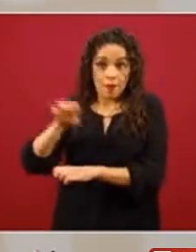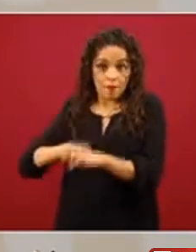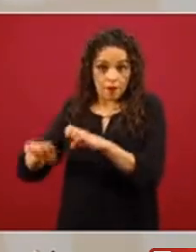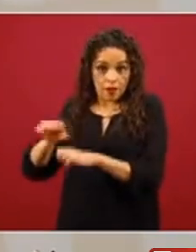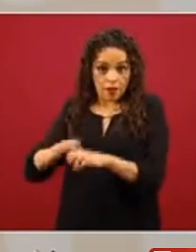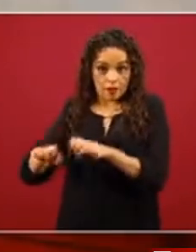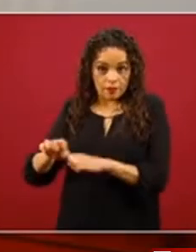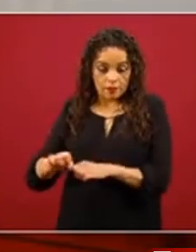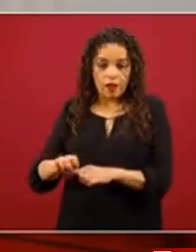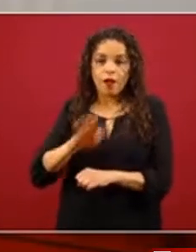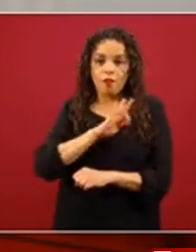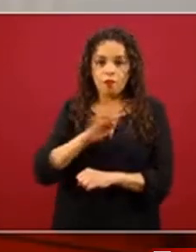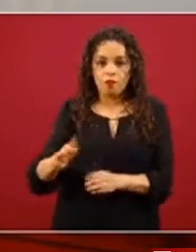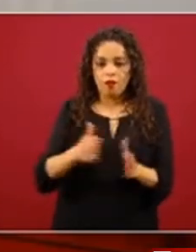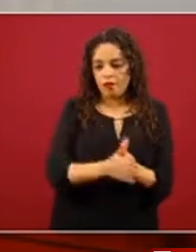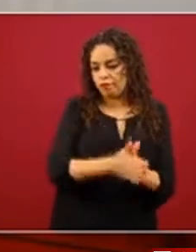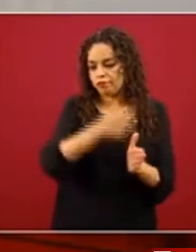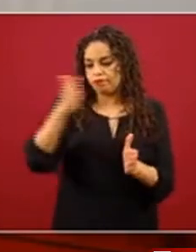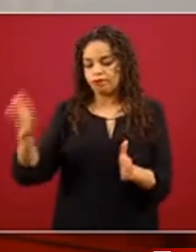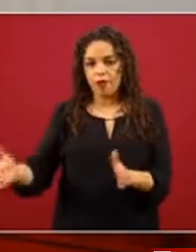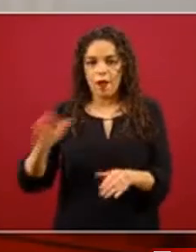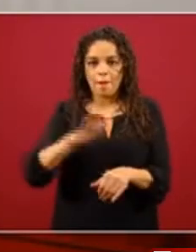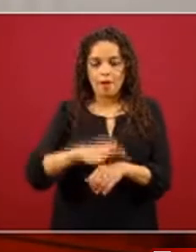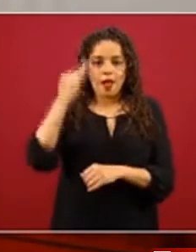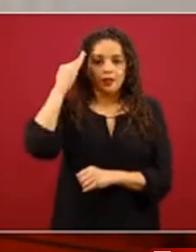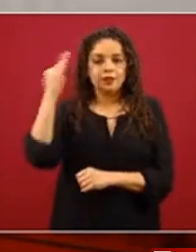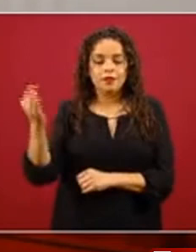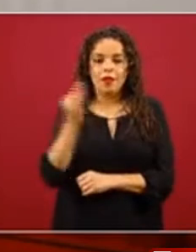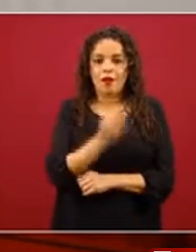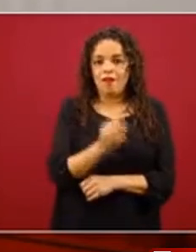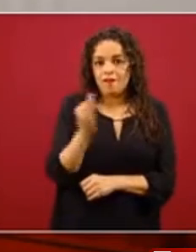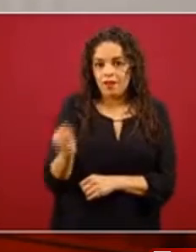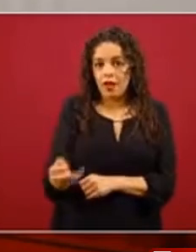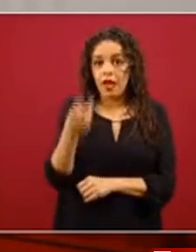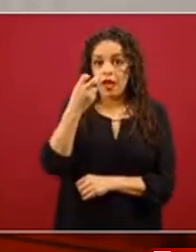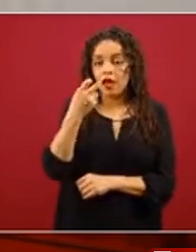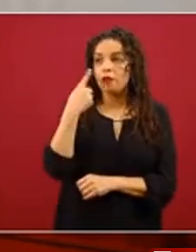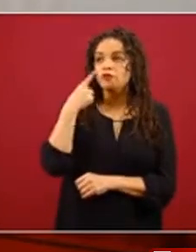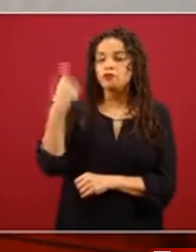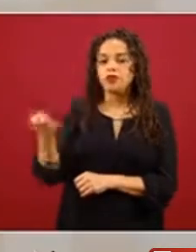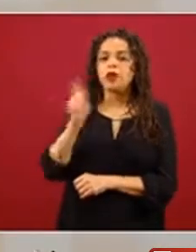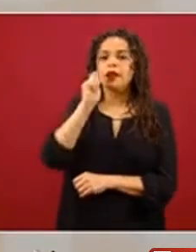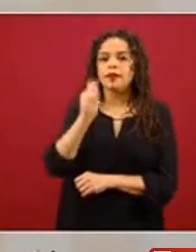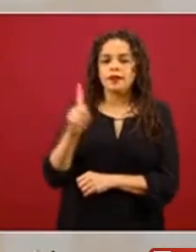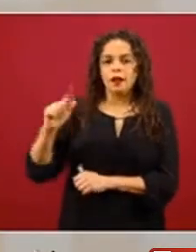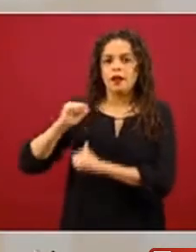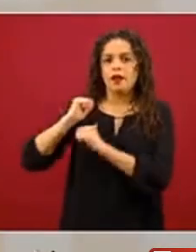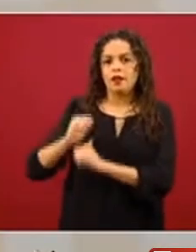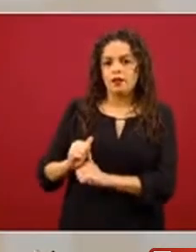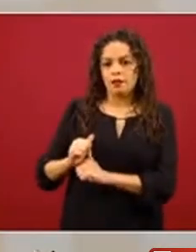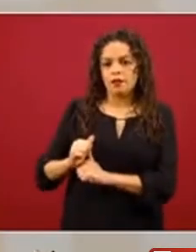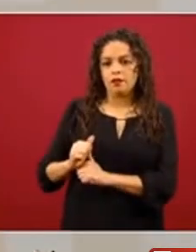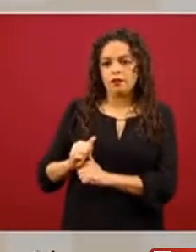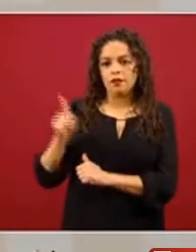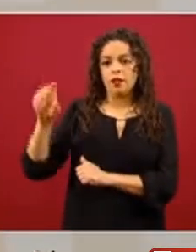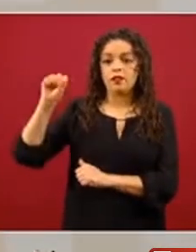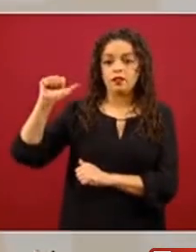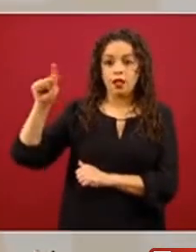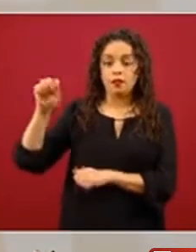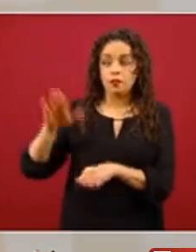de extenderlo. Y esto lo estará viendo el secretario de Hacienda, quien es la persona que